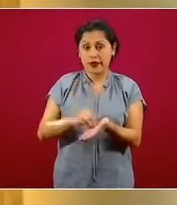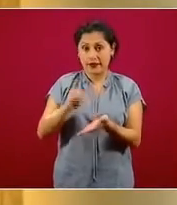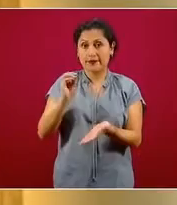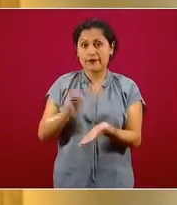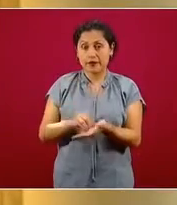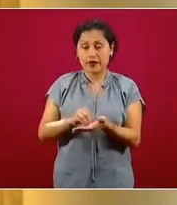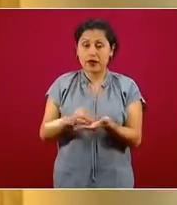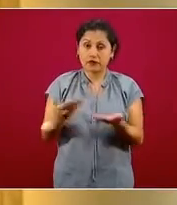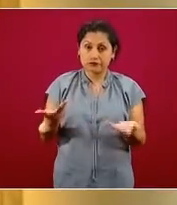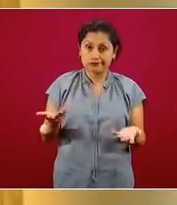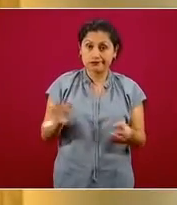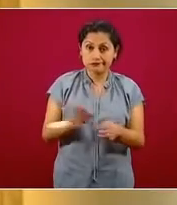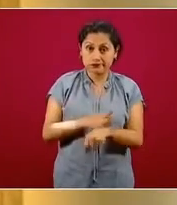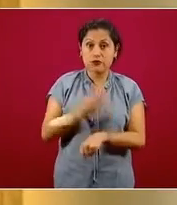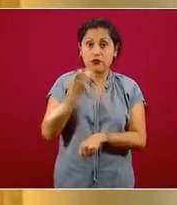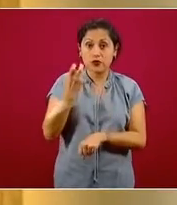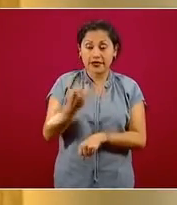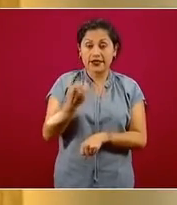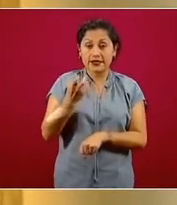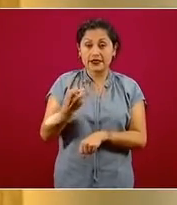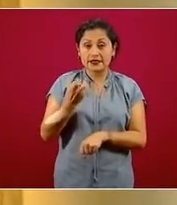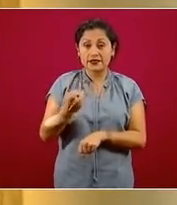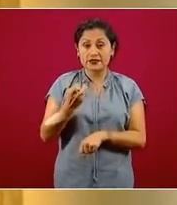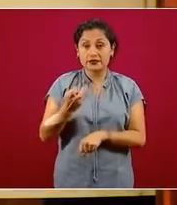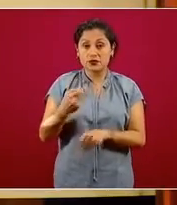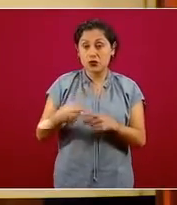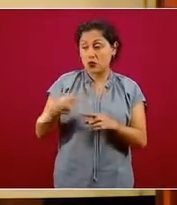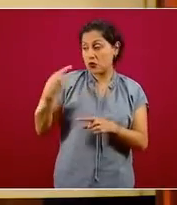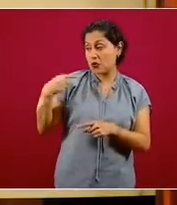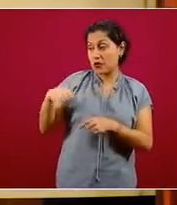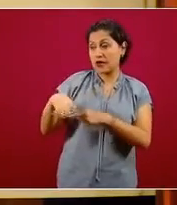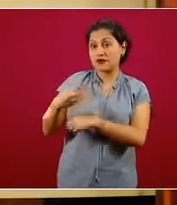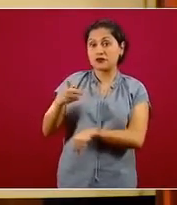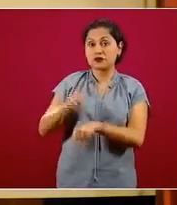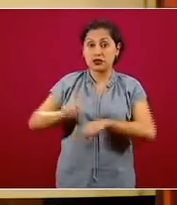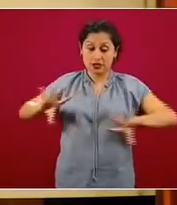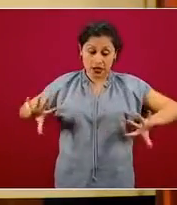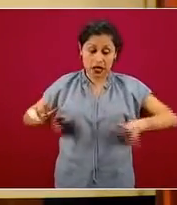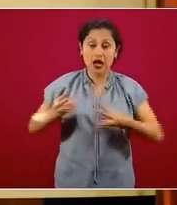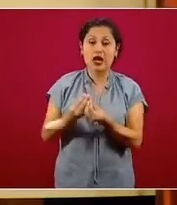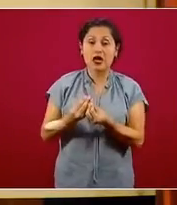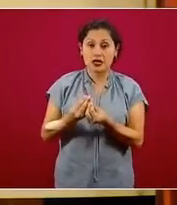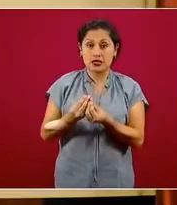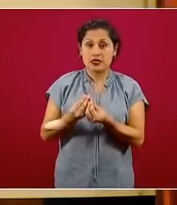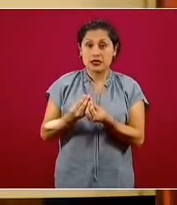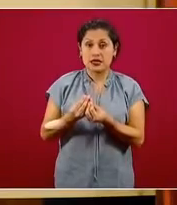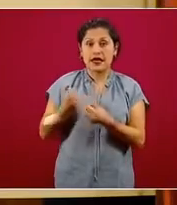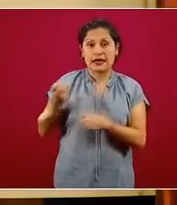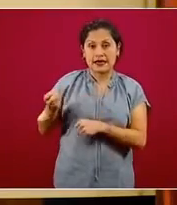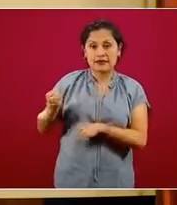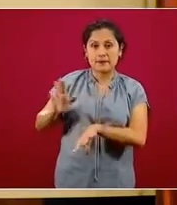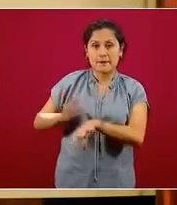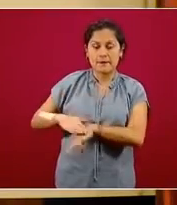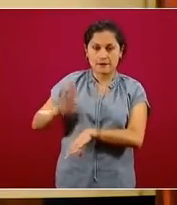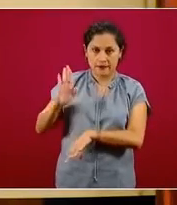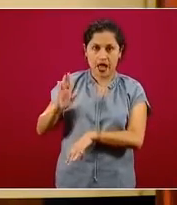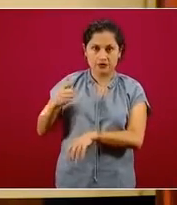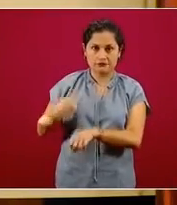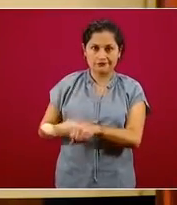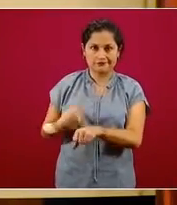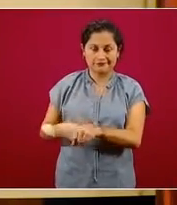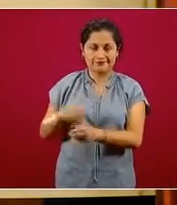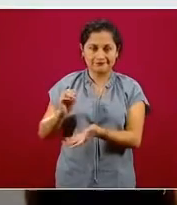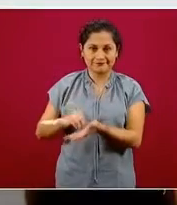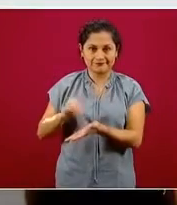por lo tanto contribuyen en los últimos 14 días a la mayor actividad de la epidemia en México. Entonces,